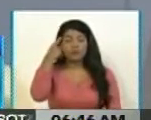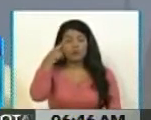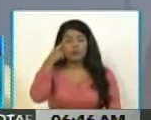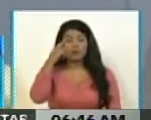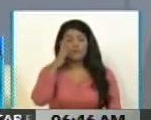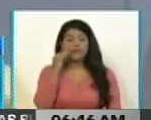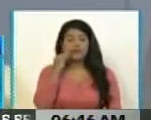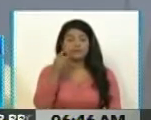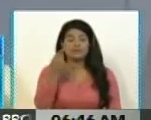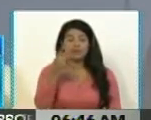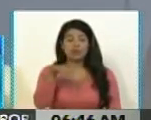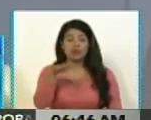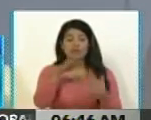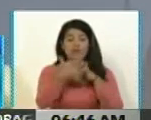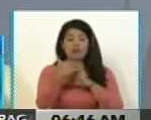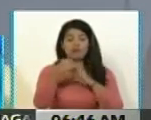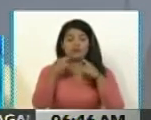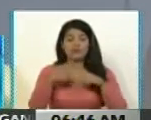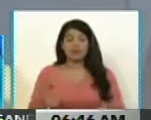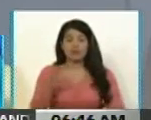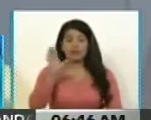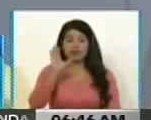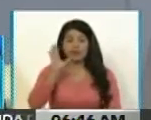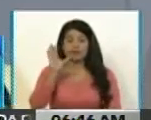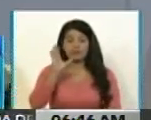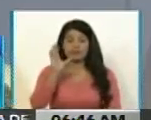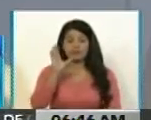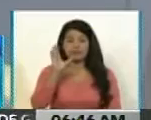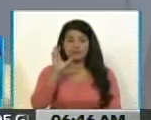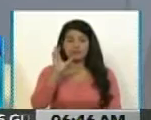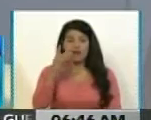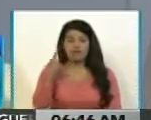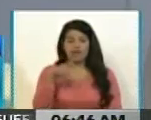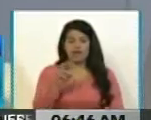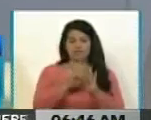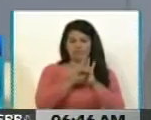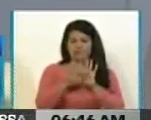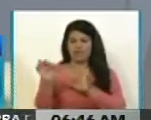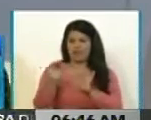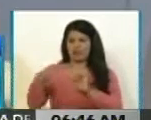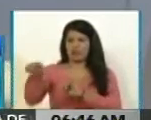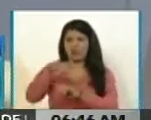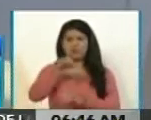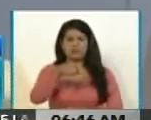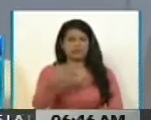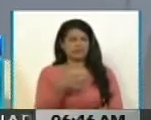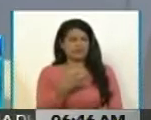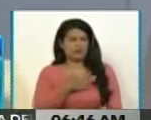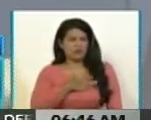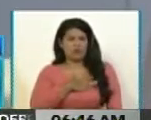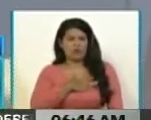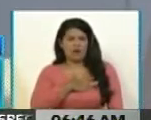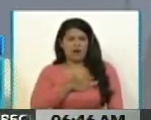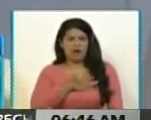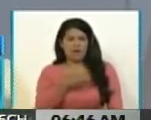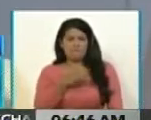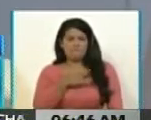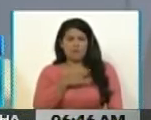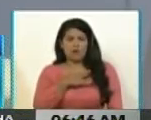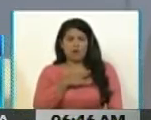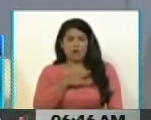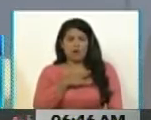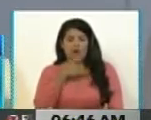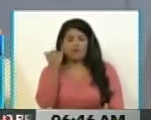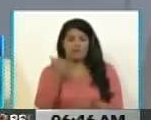barrio del cementerio en Caracas donde en la representación de la obra la gente se sintió tan involucrada que le cayó